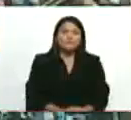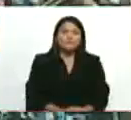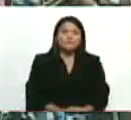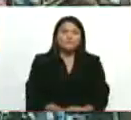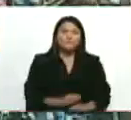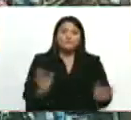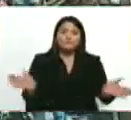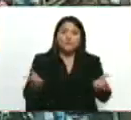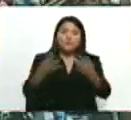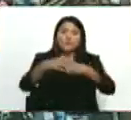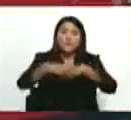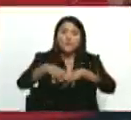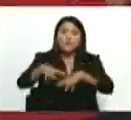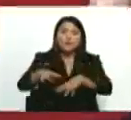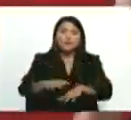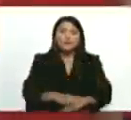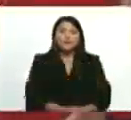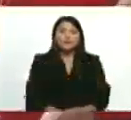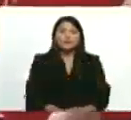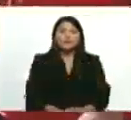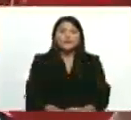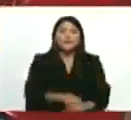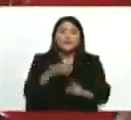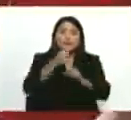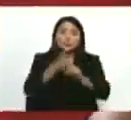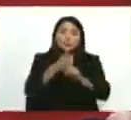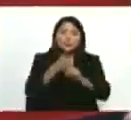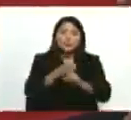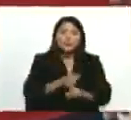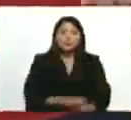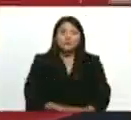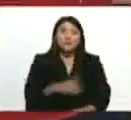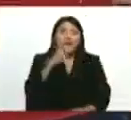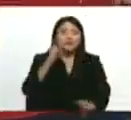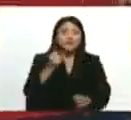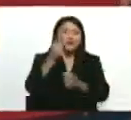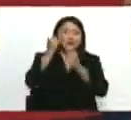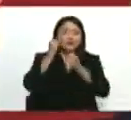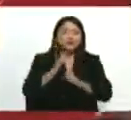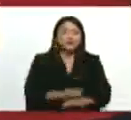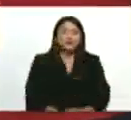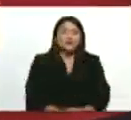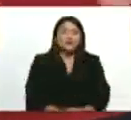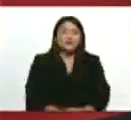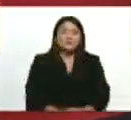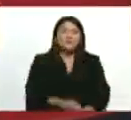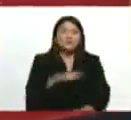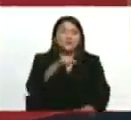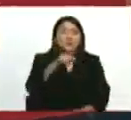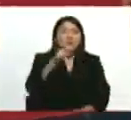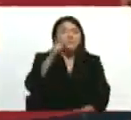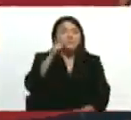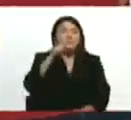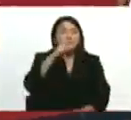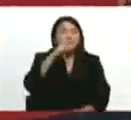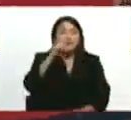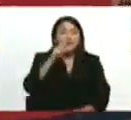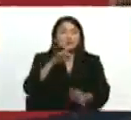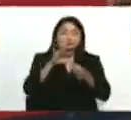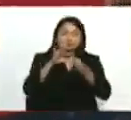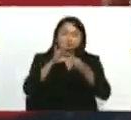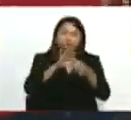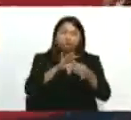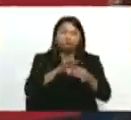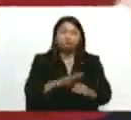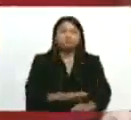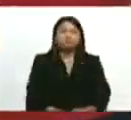Vamos todos a la calle, vamos a la batalla, vamos a la victoria, con Nicolás para lo que